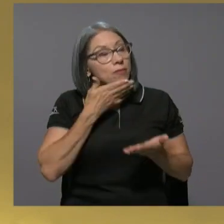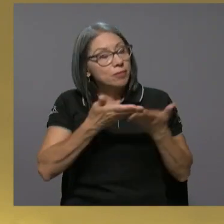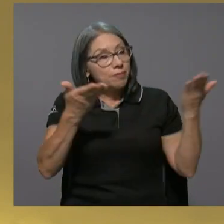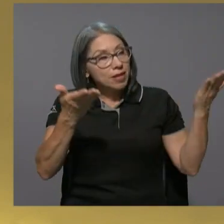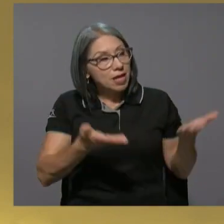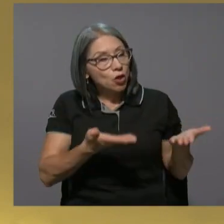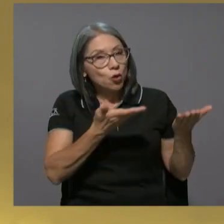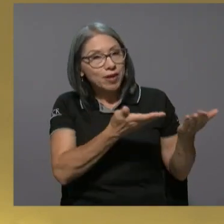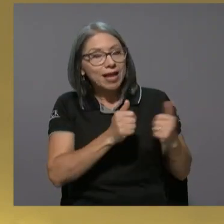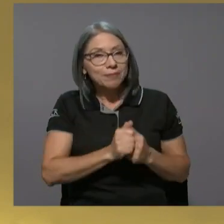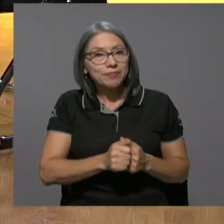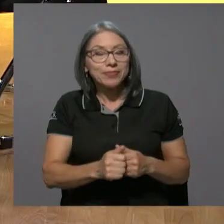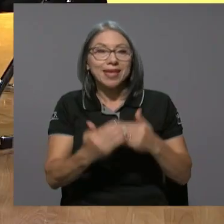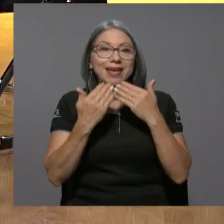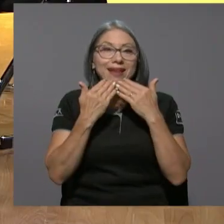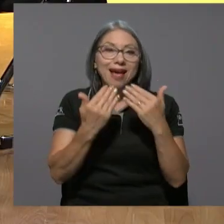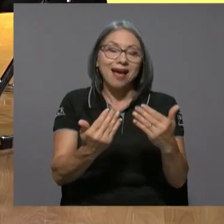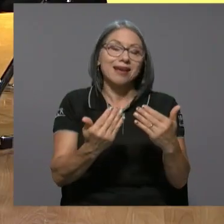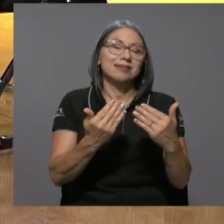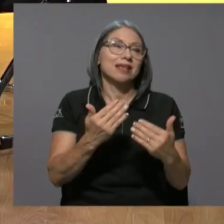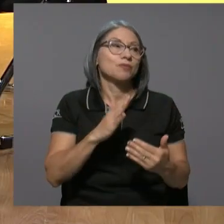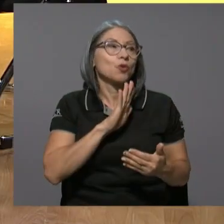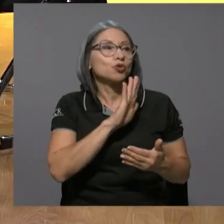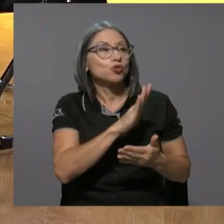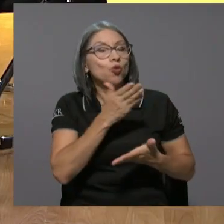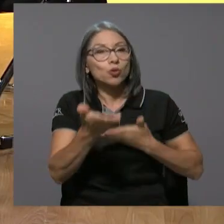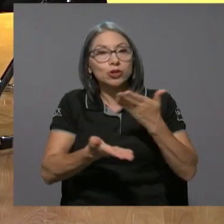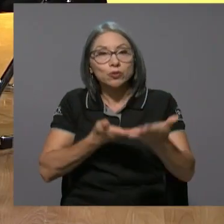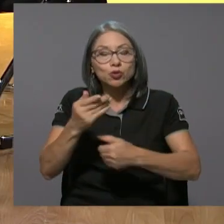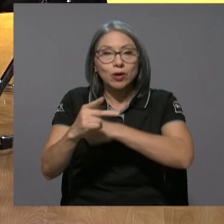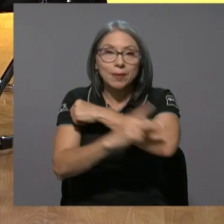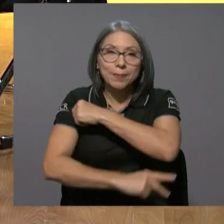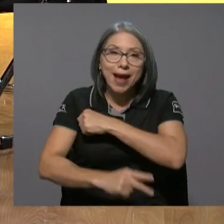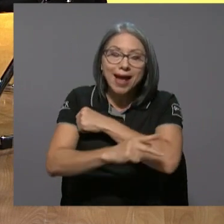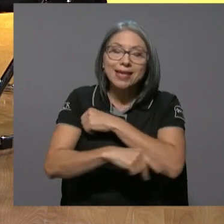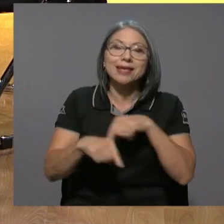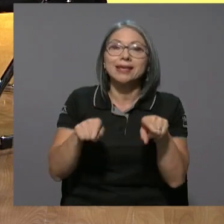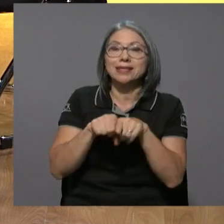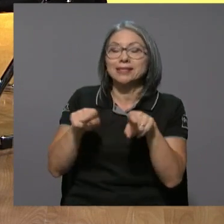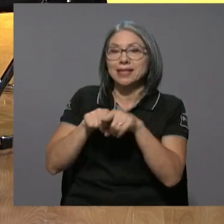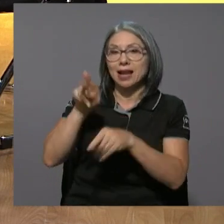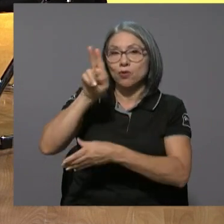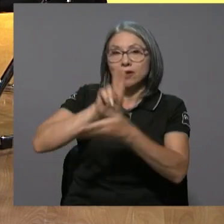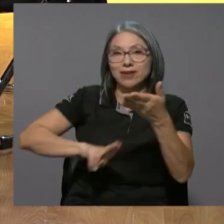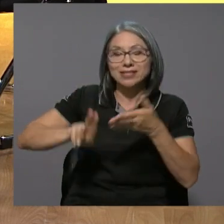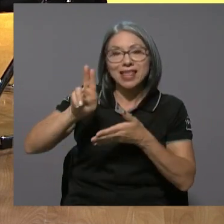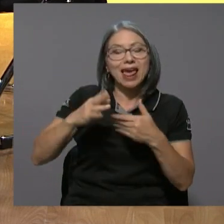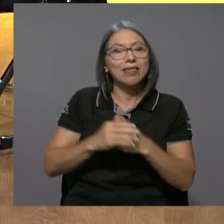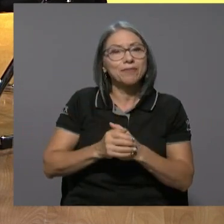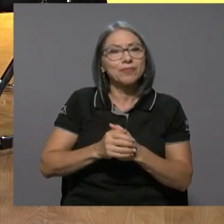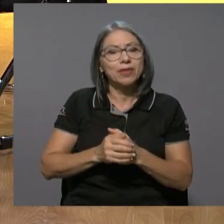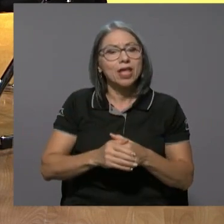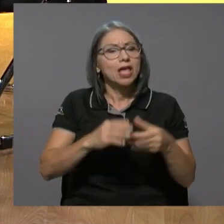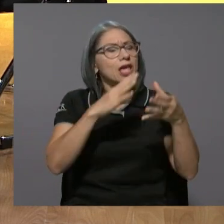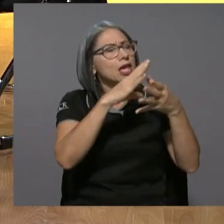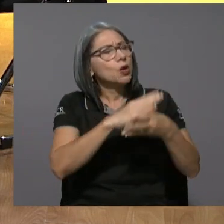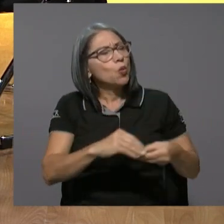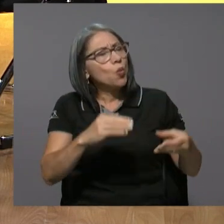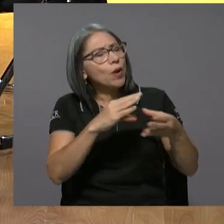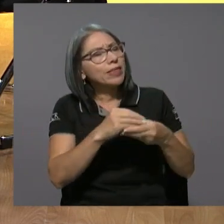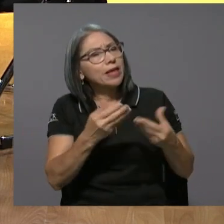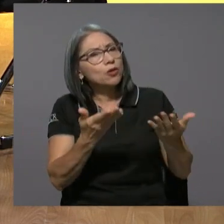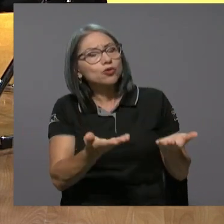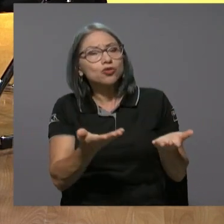Bienvenido, don Miguel, y gracias por toda su contribución al país, a la universidad. Y cuéntenos un poquito